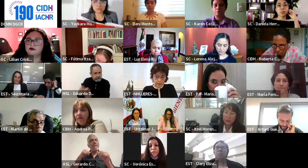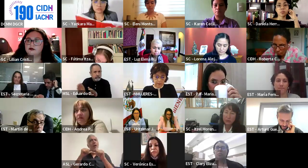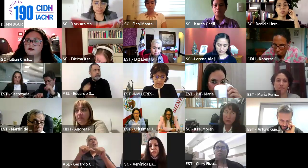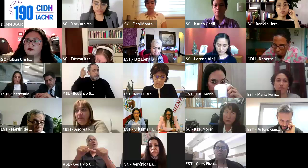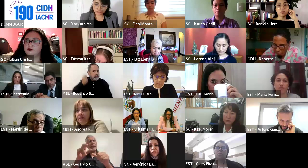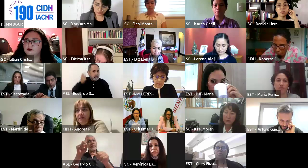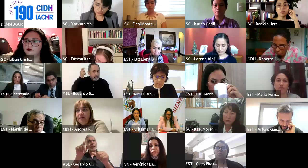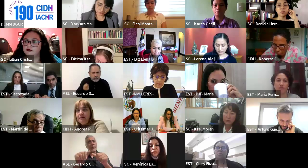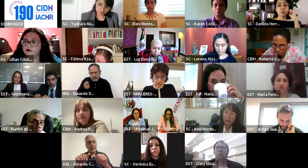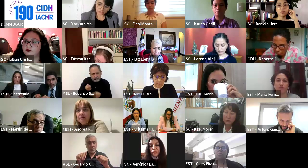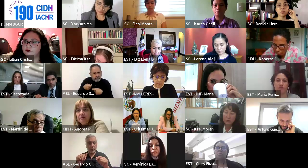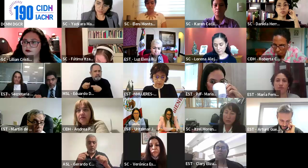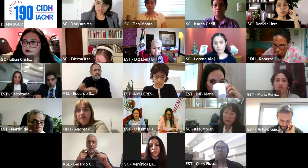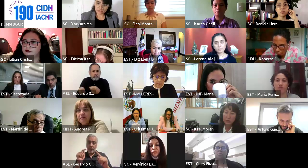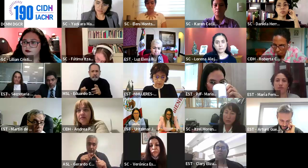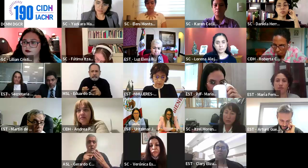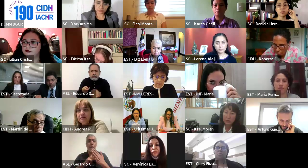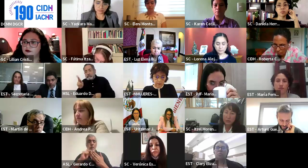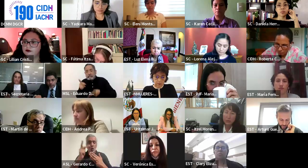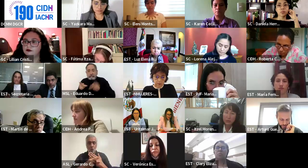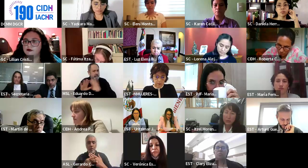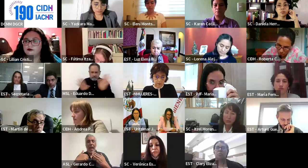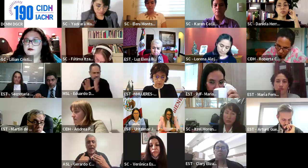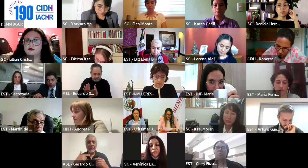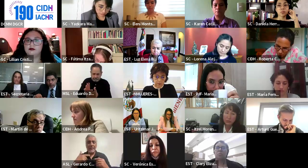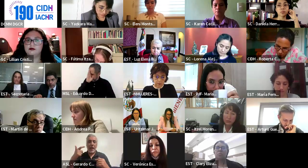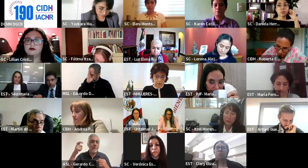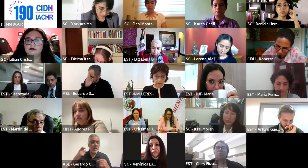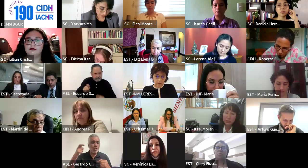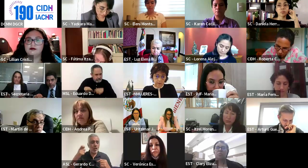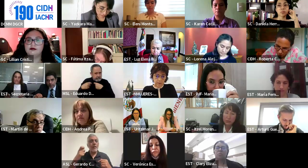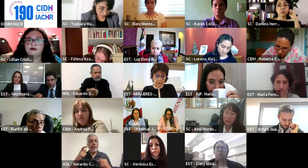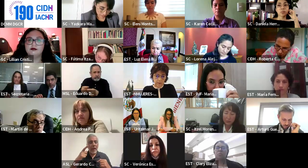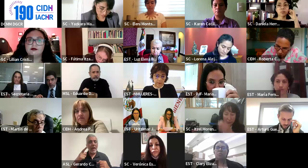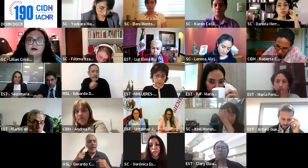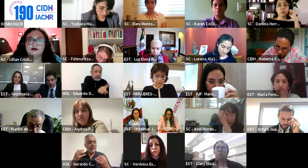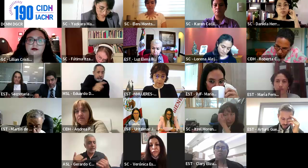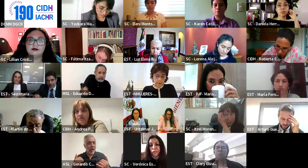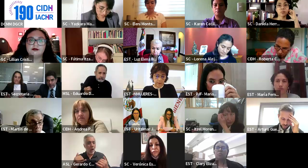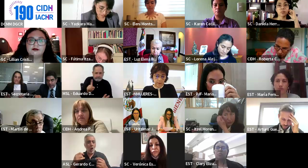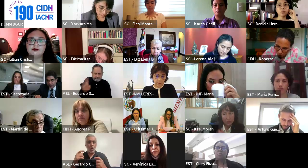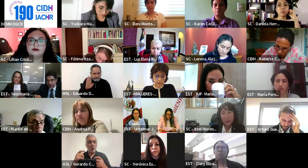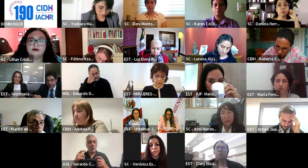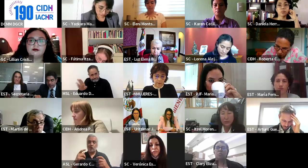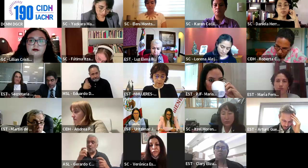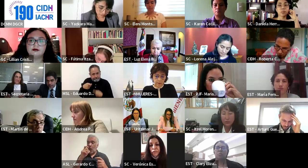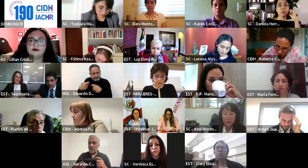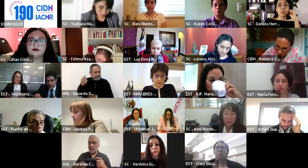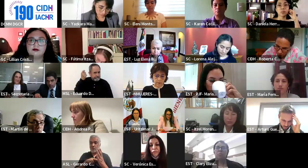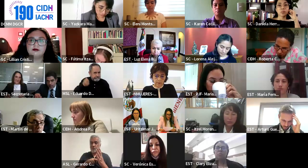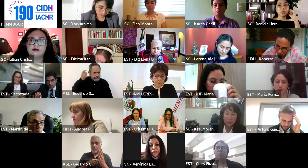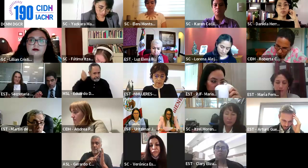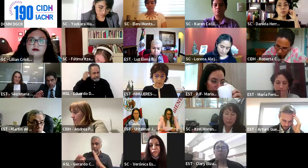pensión no contributiva, no condicionada, que se entrega de manera directa y sin intermediarios, con el fin de promover la transición de las personas